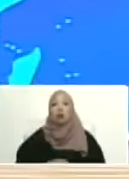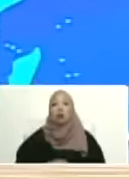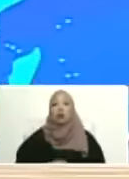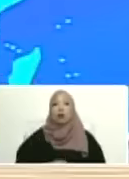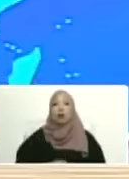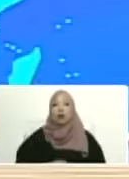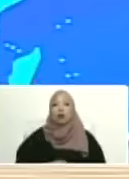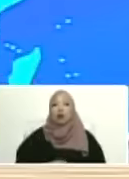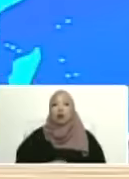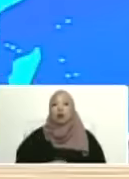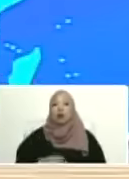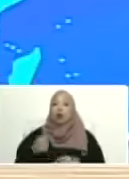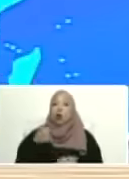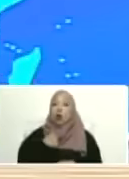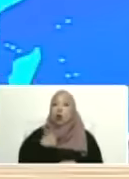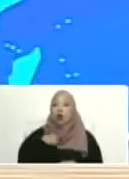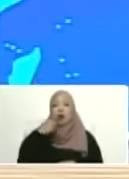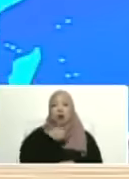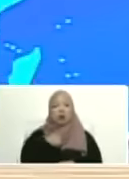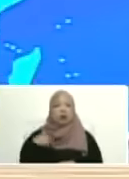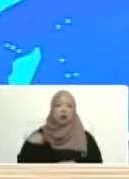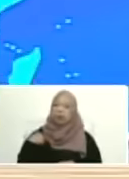atiborrar de documentos, mapas.